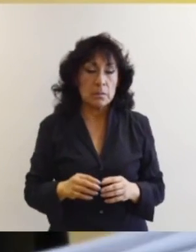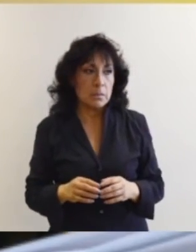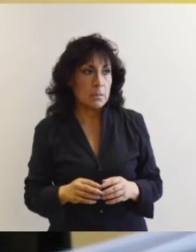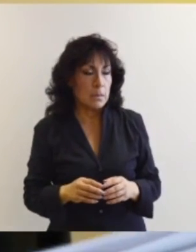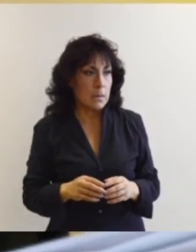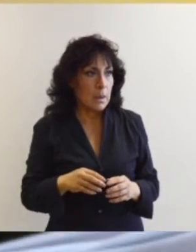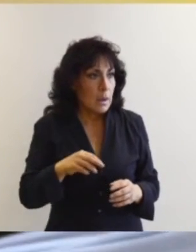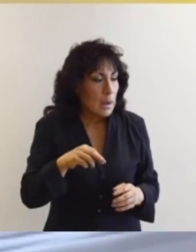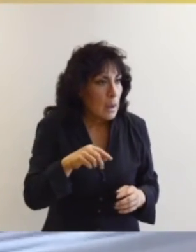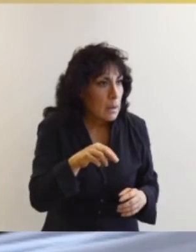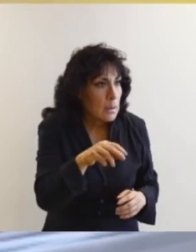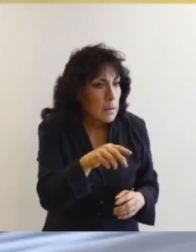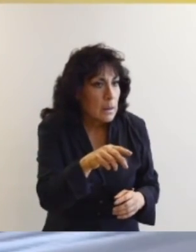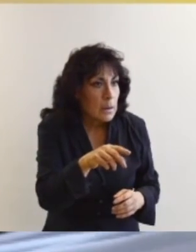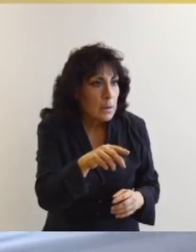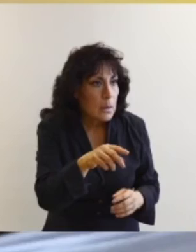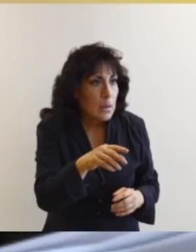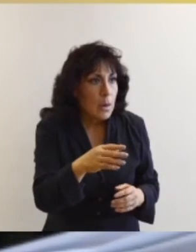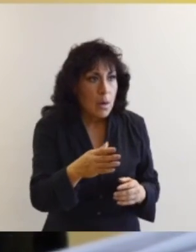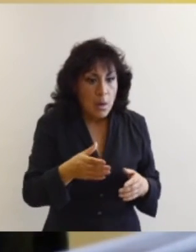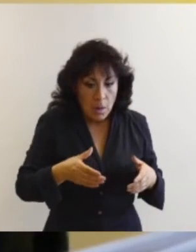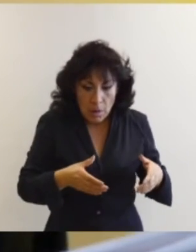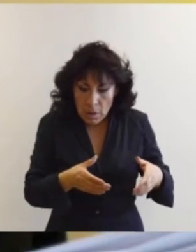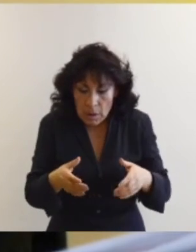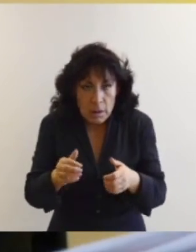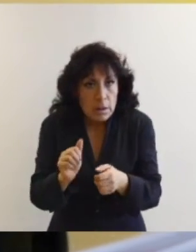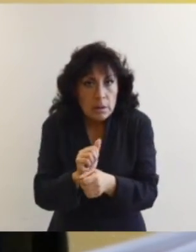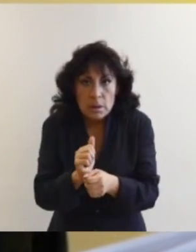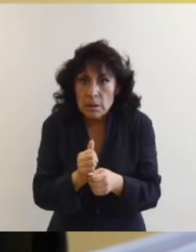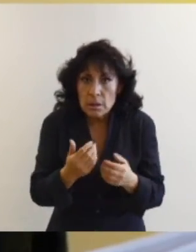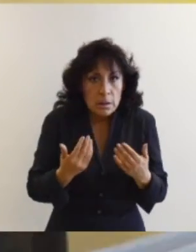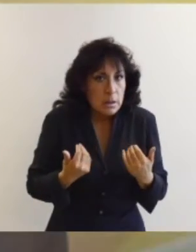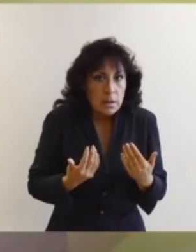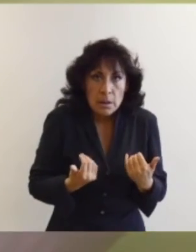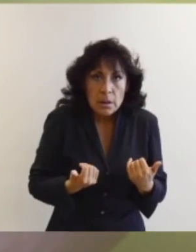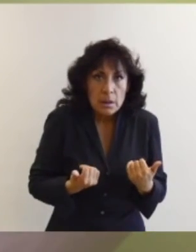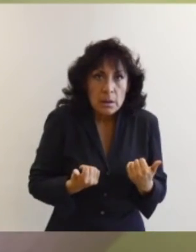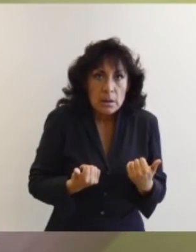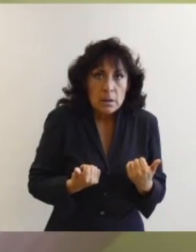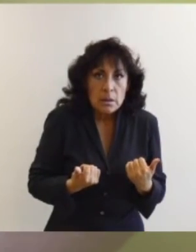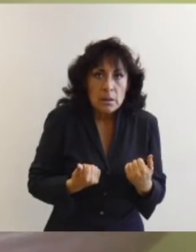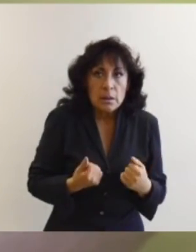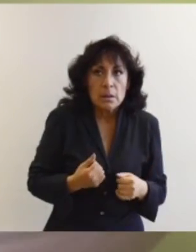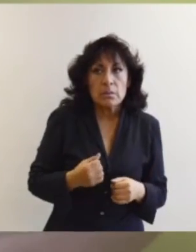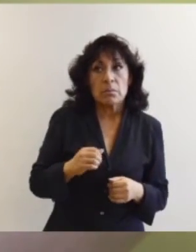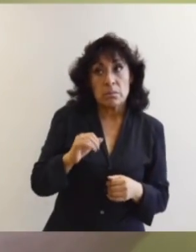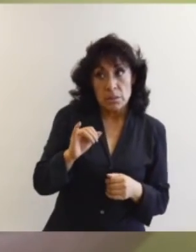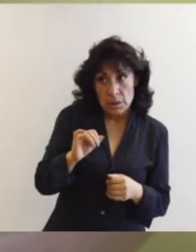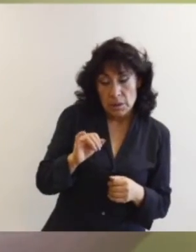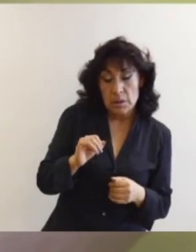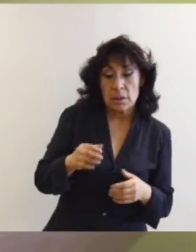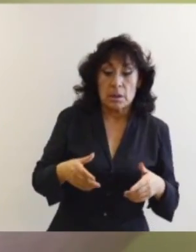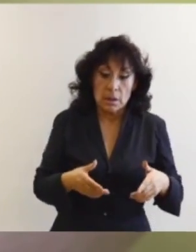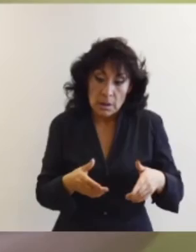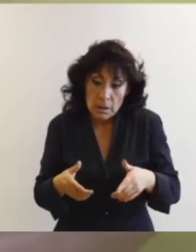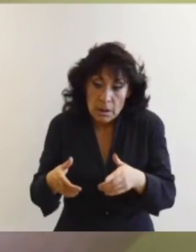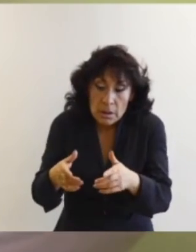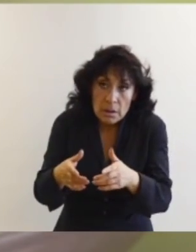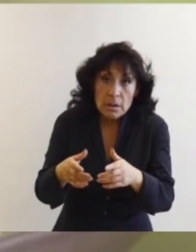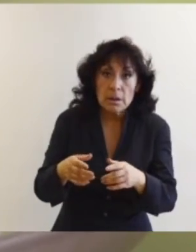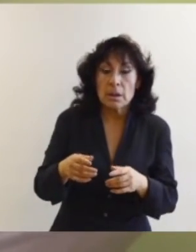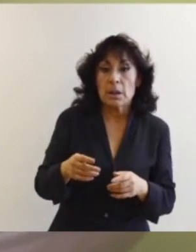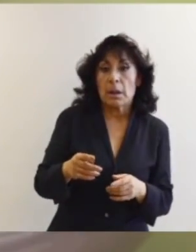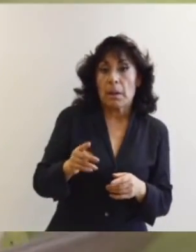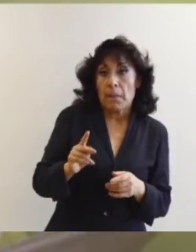¿A pie? ¿No hay carretera? Sí, hay carretera. No